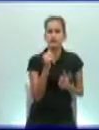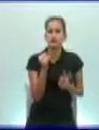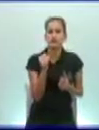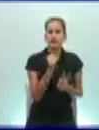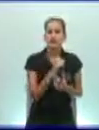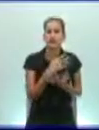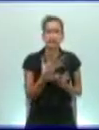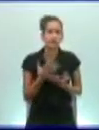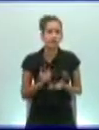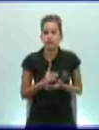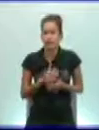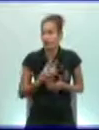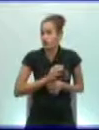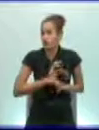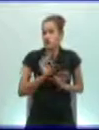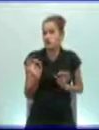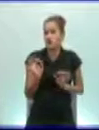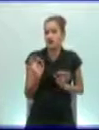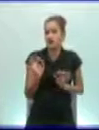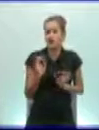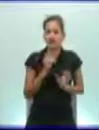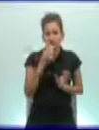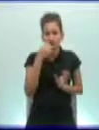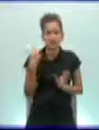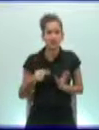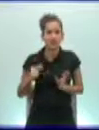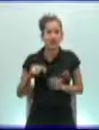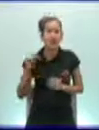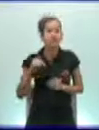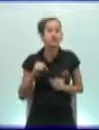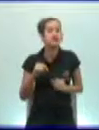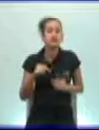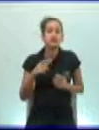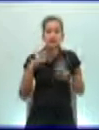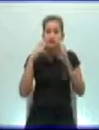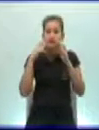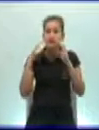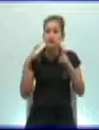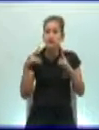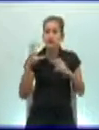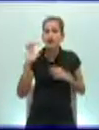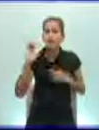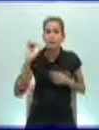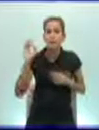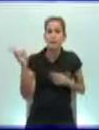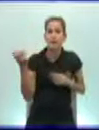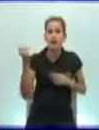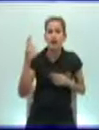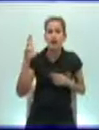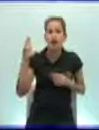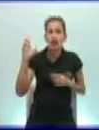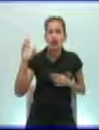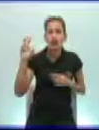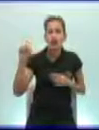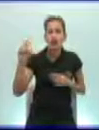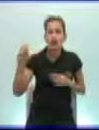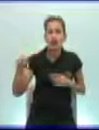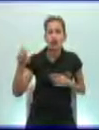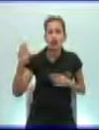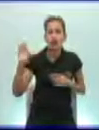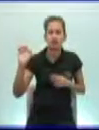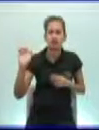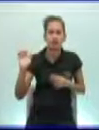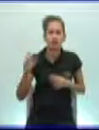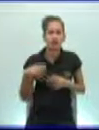esclavos. Así se vivía en el palenque, hasta que llegaba el rancheador con sus perros devoradores de